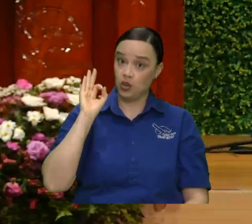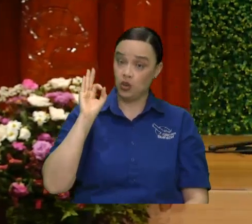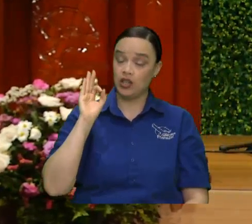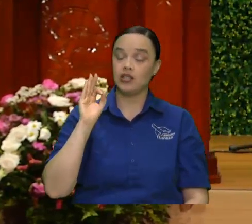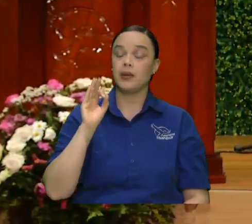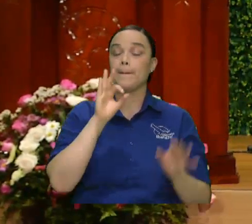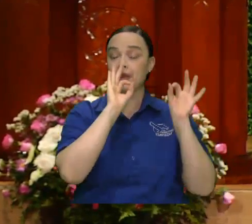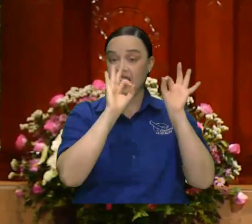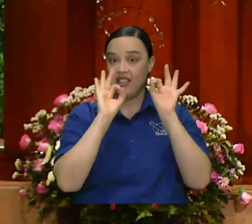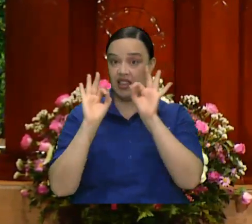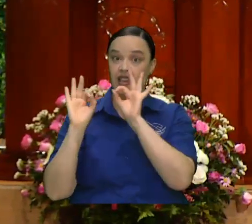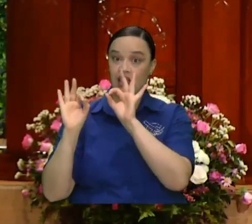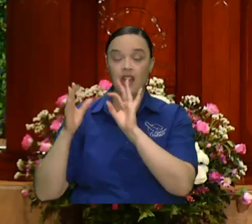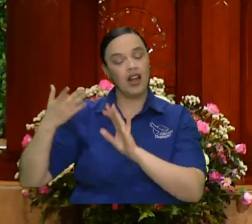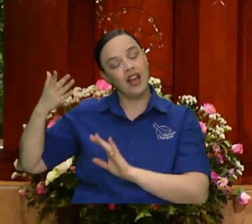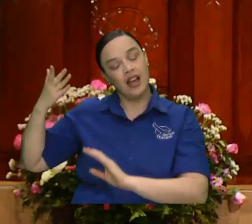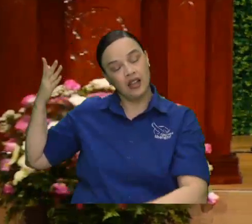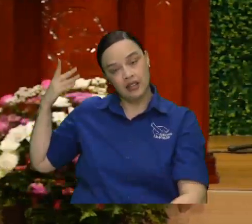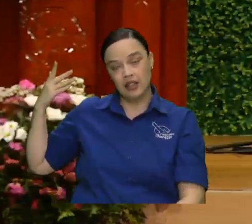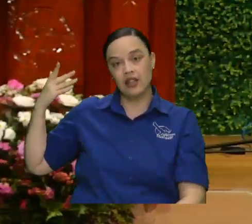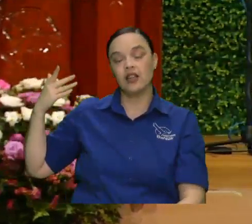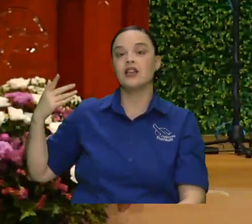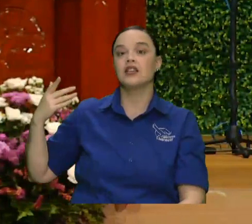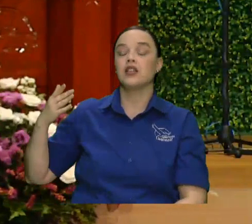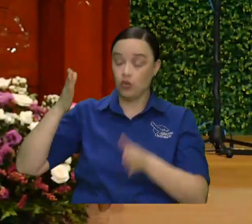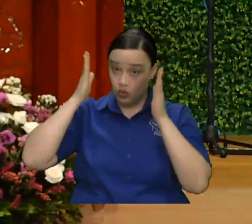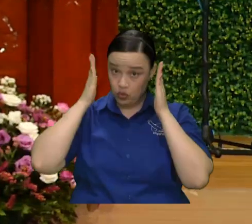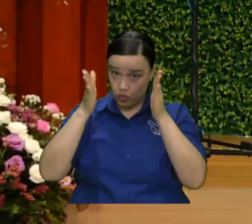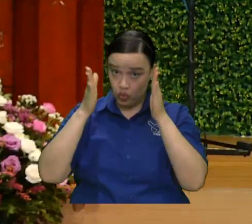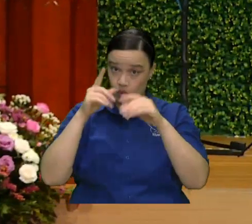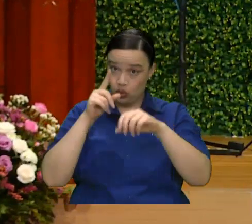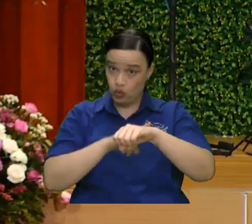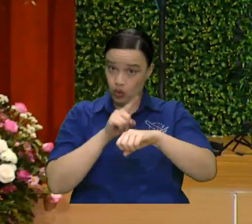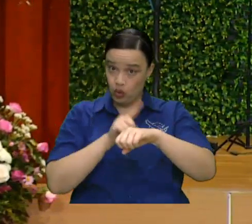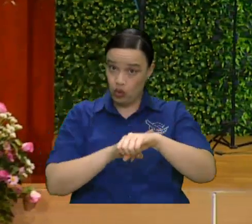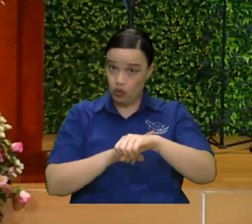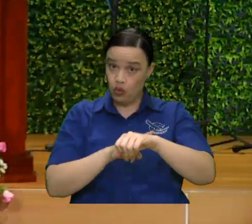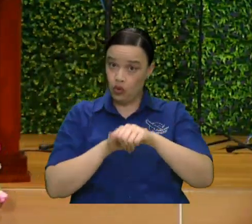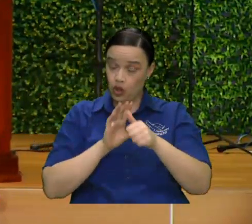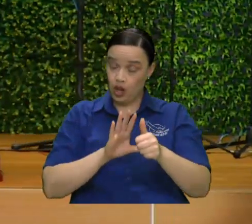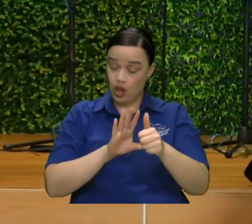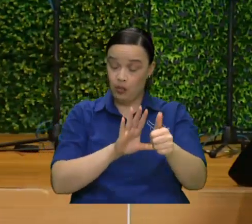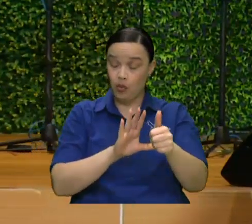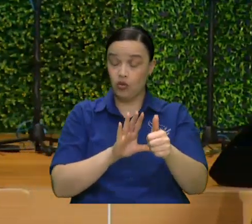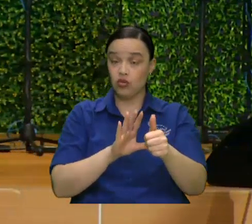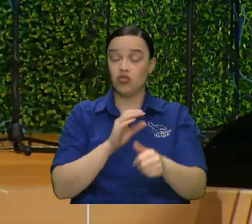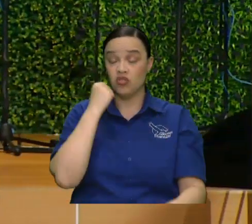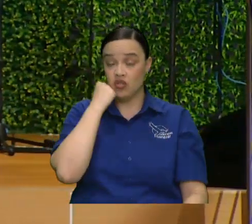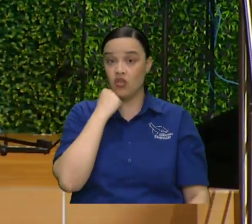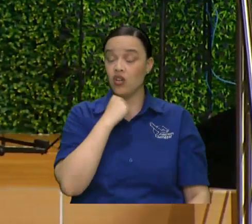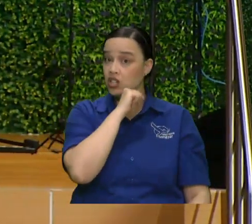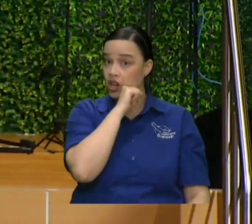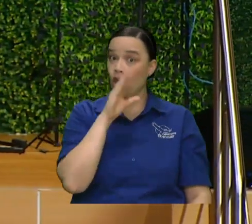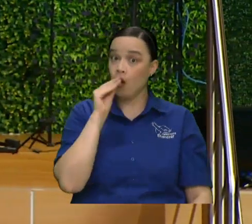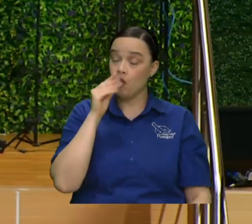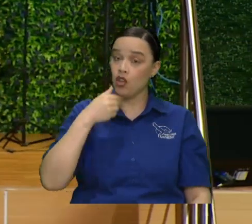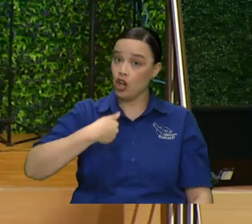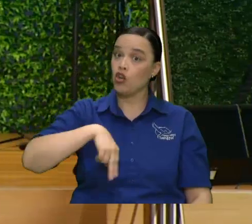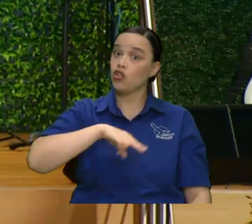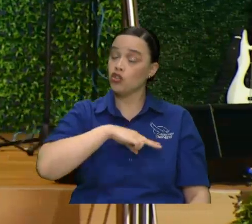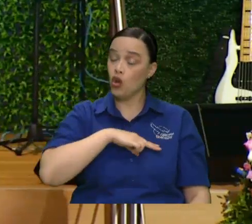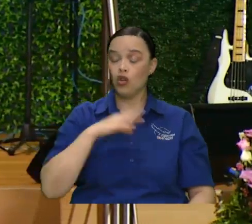enfocarnos también en el momento en donde el apóstol el día jueves pasado se refirió a nosotros charlo con